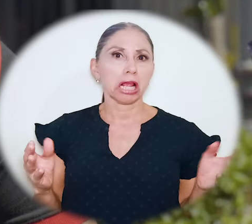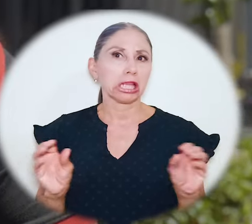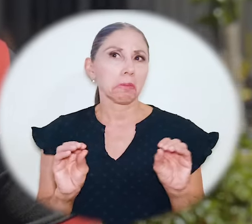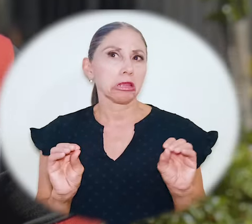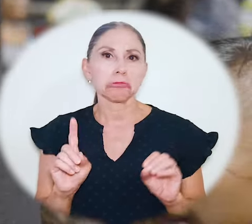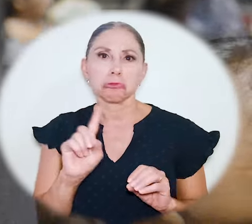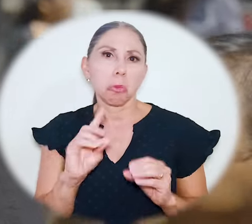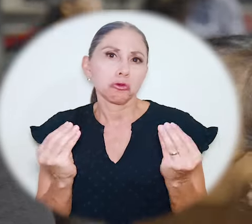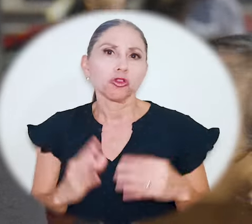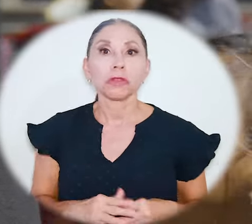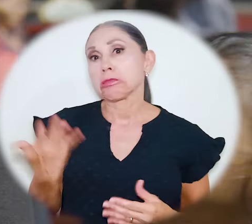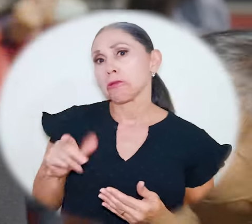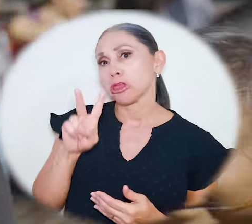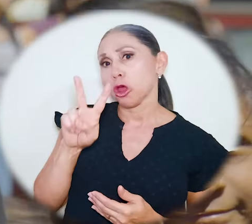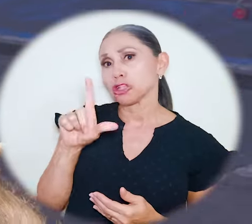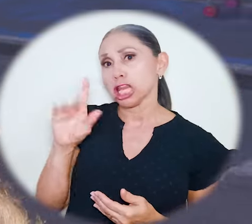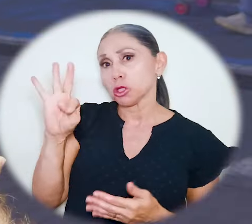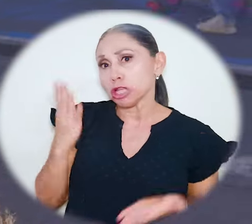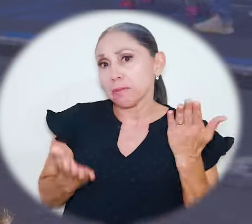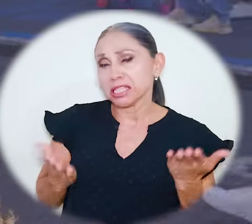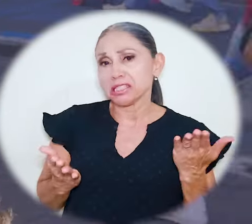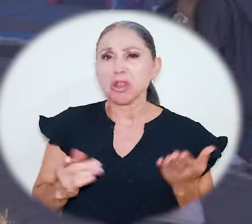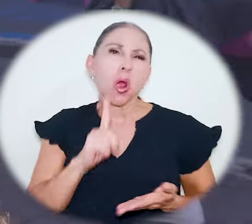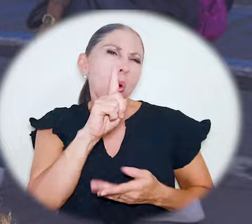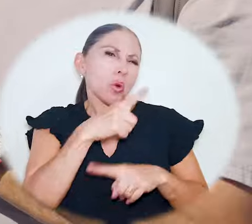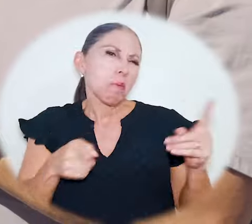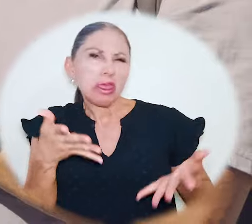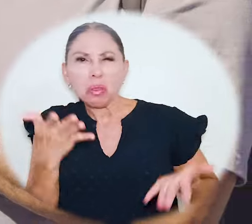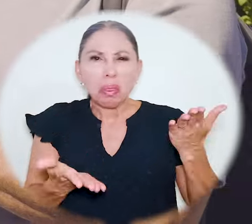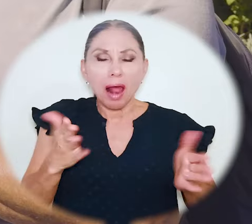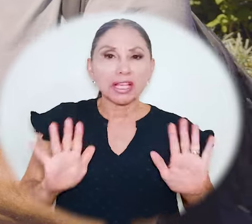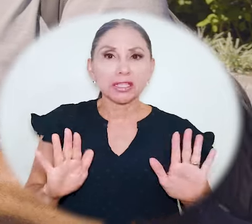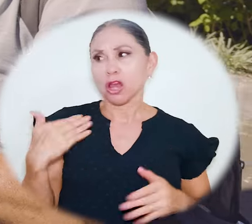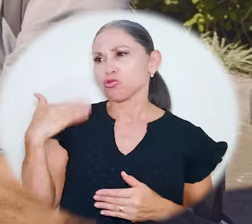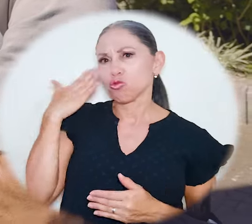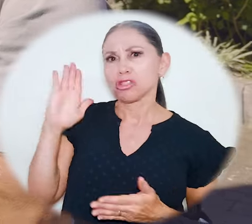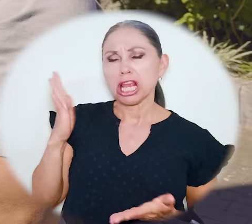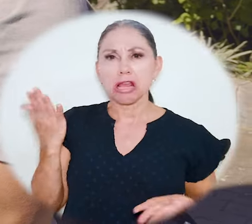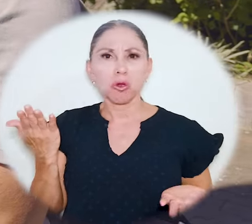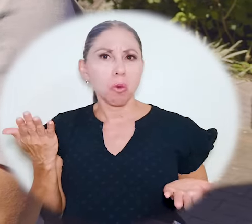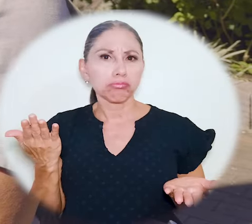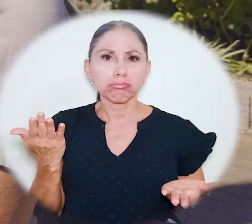Prácticamente ni mucho. ¿Y hay unos 2 litros, tal vez? De 1 litro a 1.5 litros. No sé,